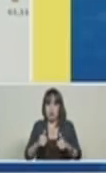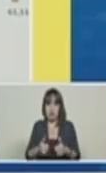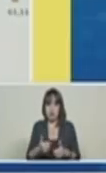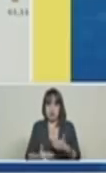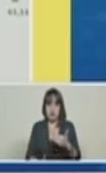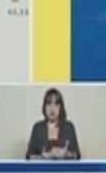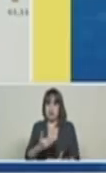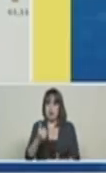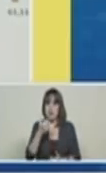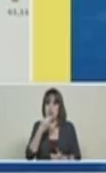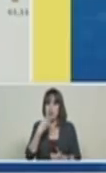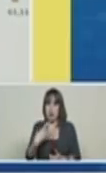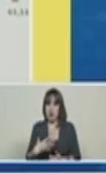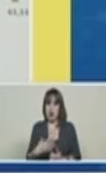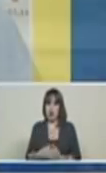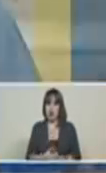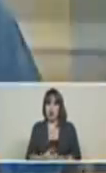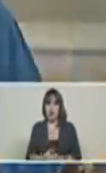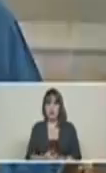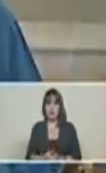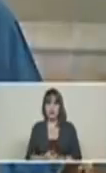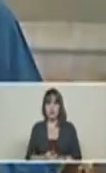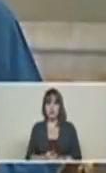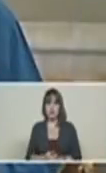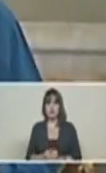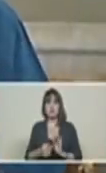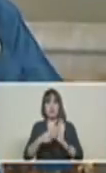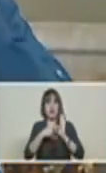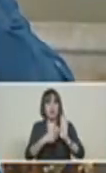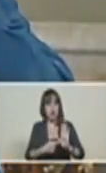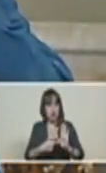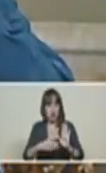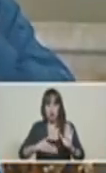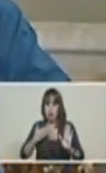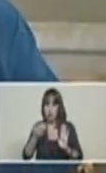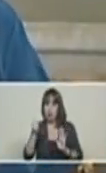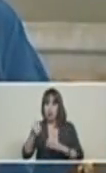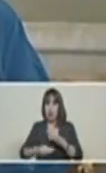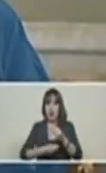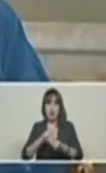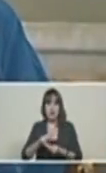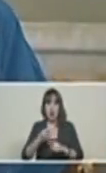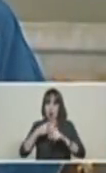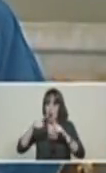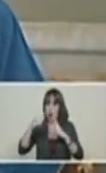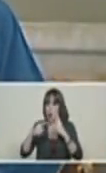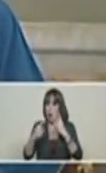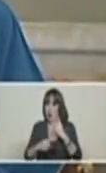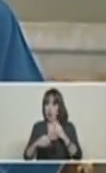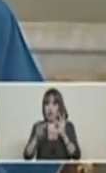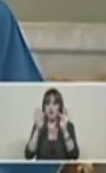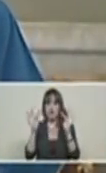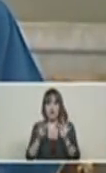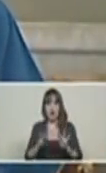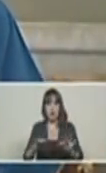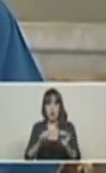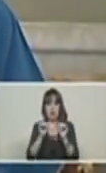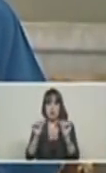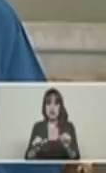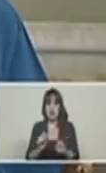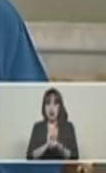pie y ha demostrado que sí es posible tener otro tipo de sistema